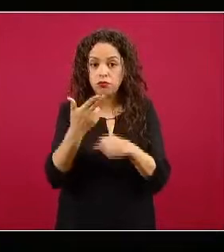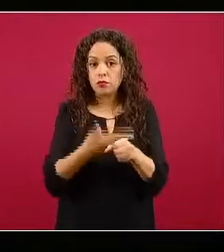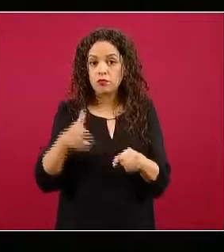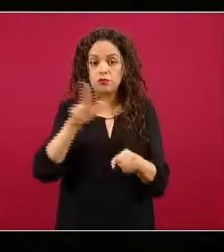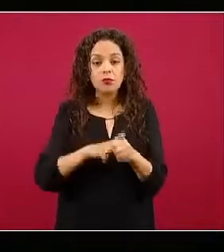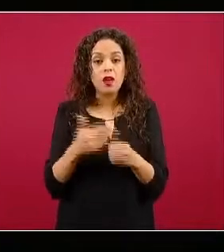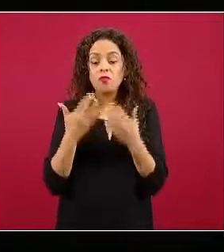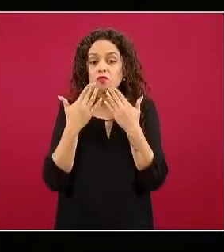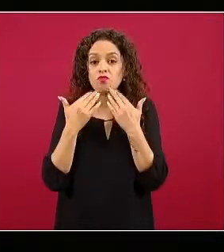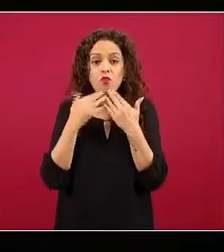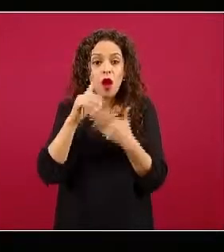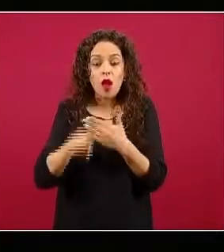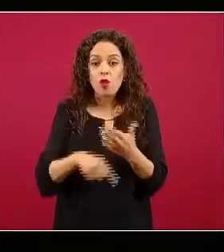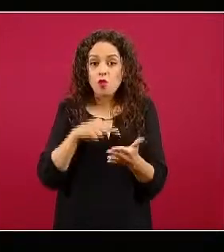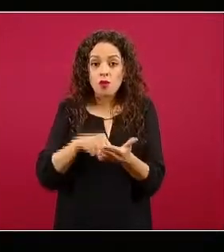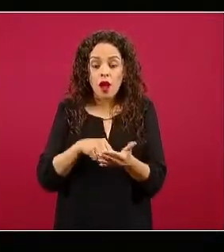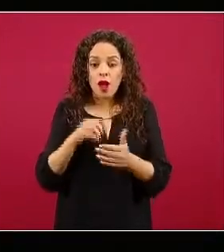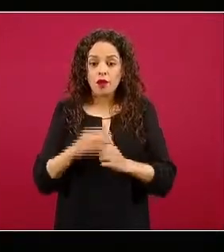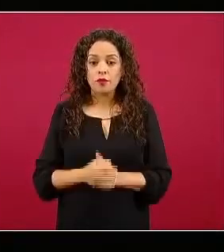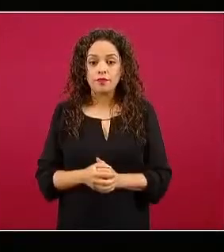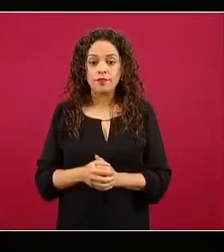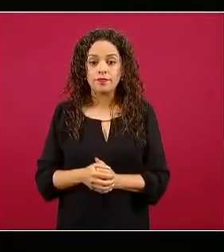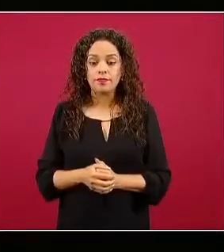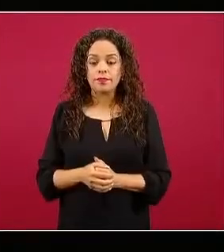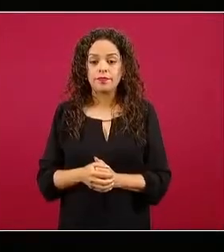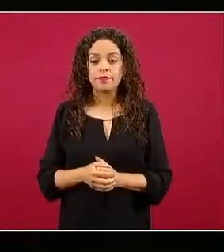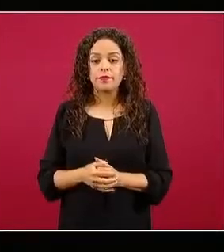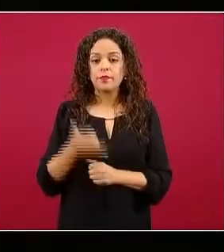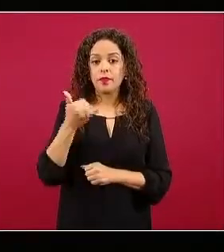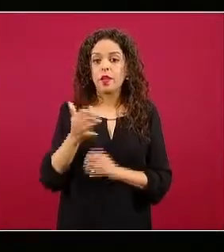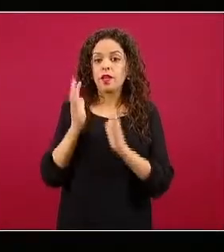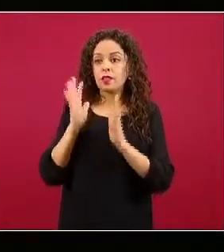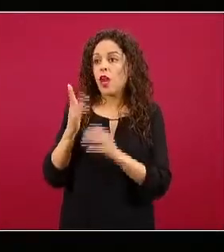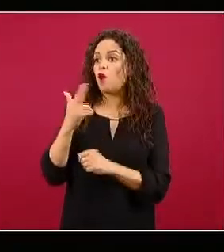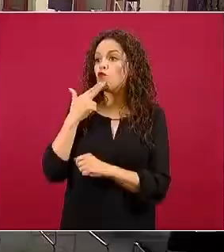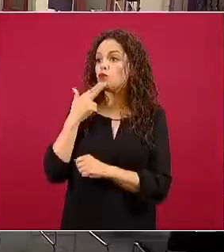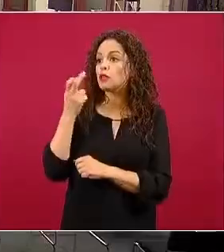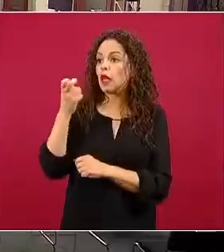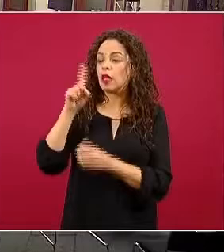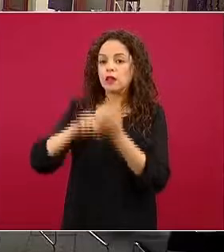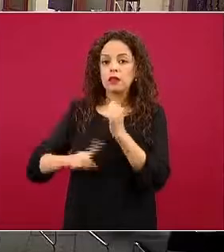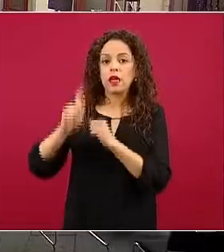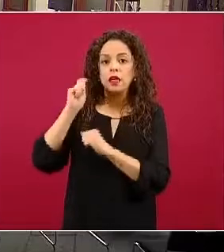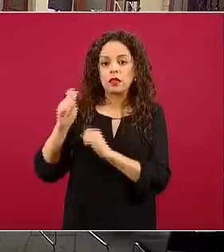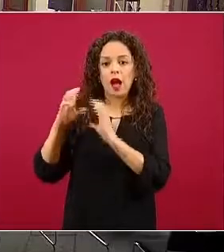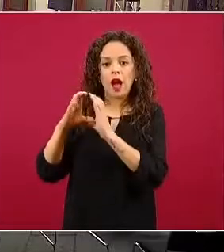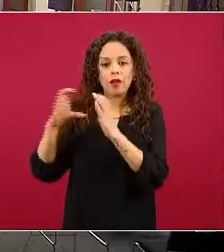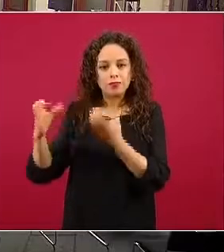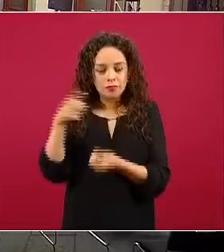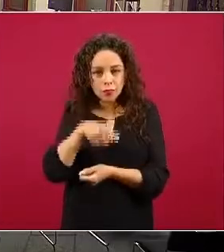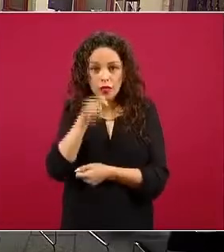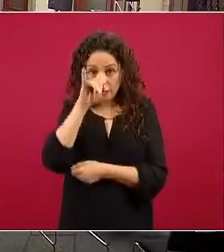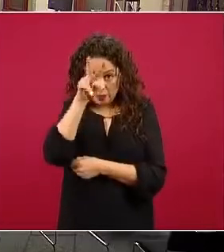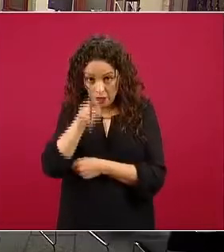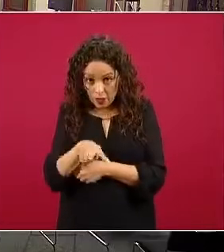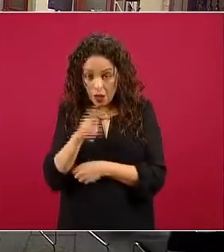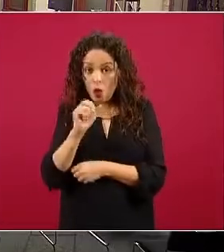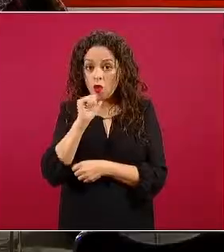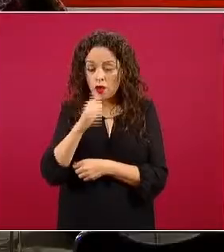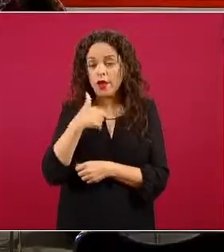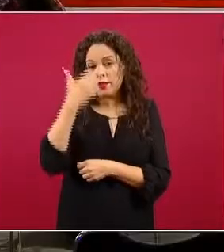que se colocó como una medida ya se está utilizando. Gracias. Claro que sí, Blanca, con muchísimo